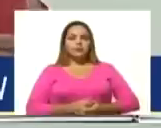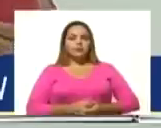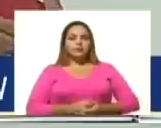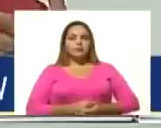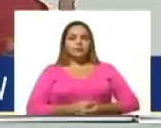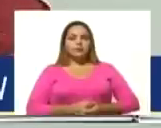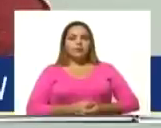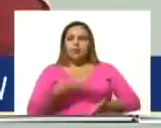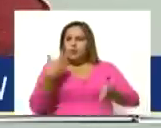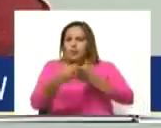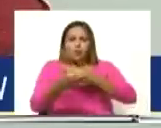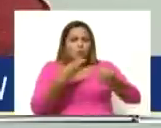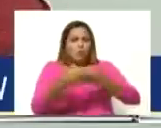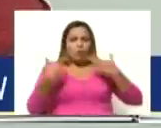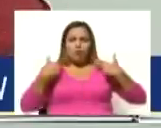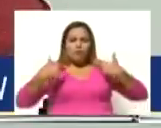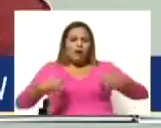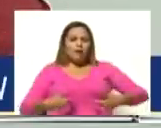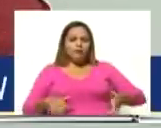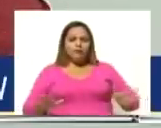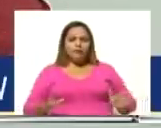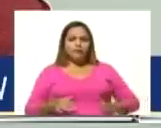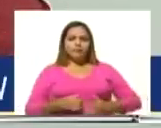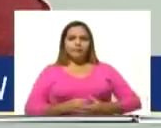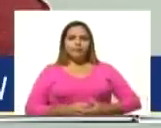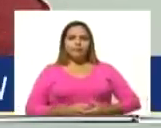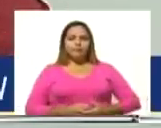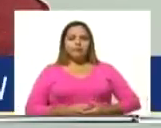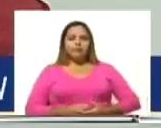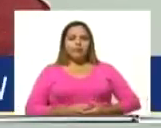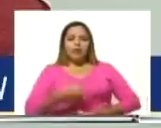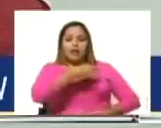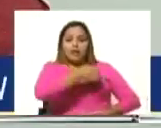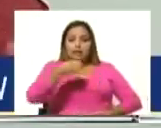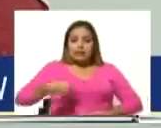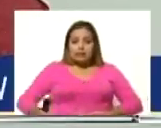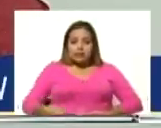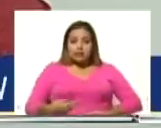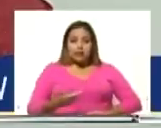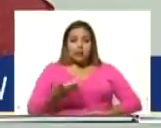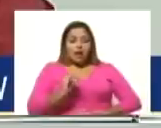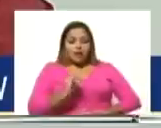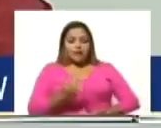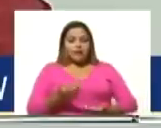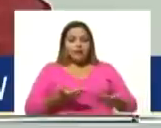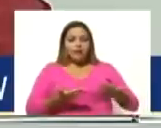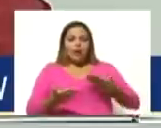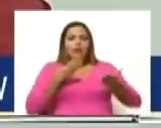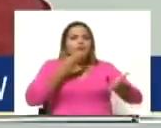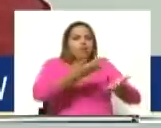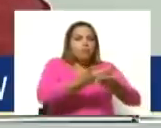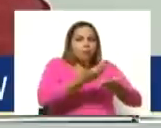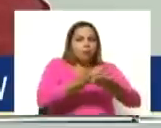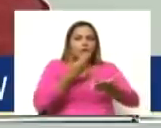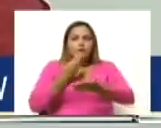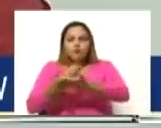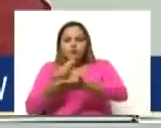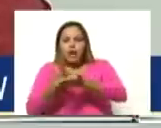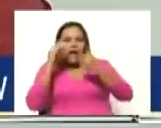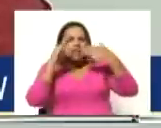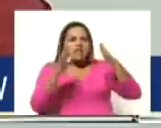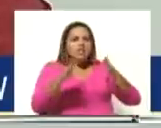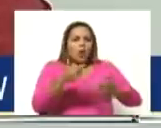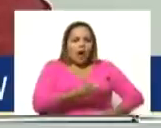No les importa el ser humano. Es cuando China tiene propuestas para atender el